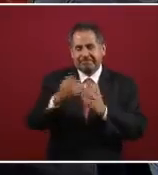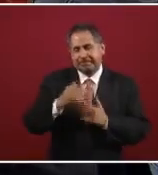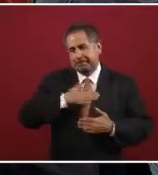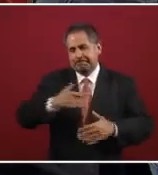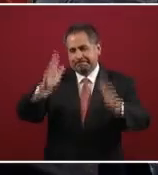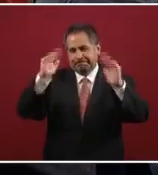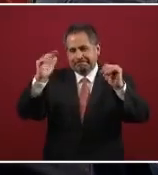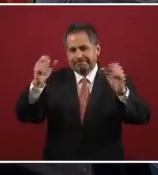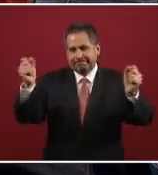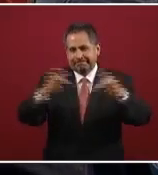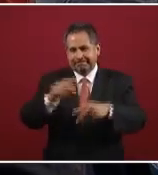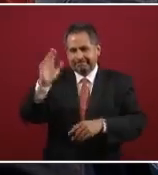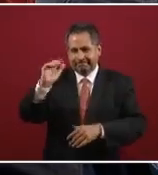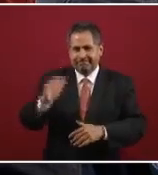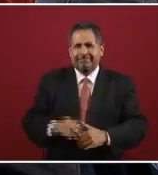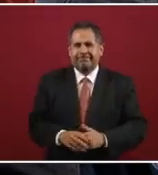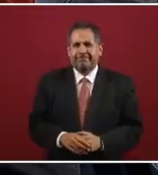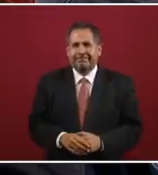voy